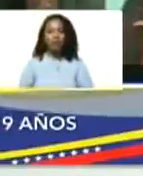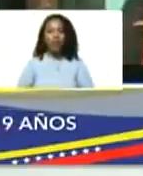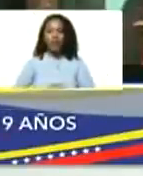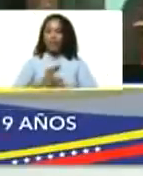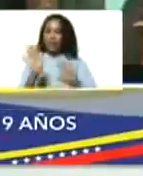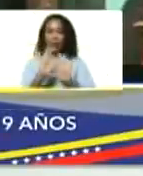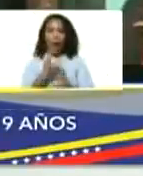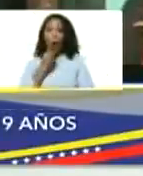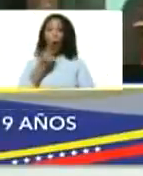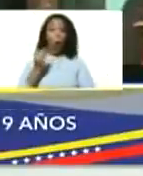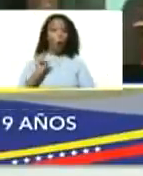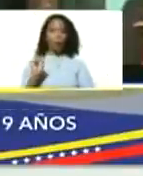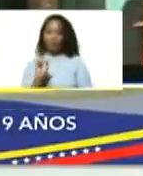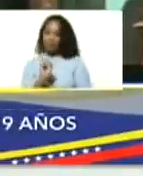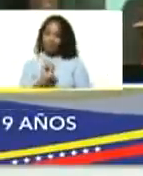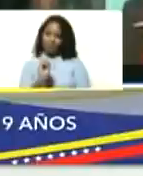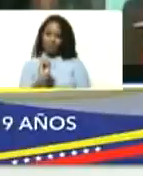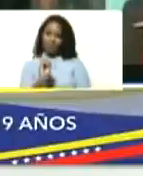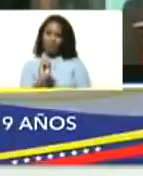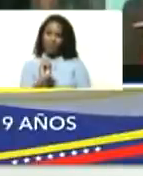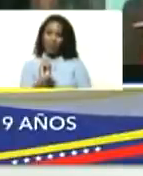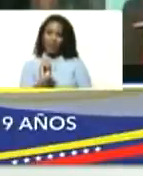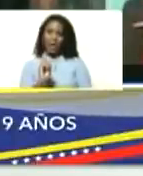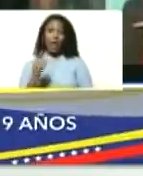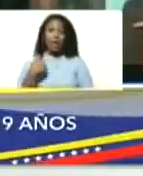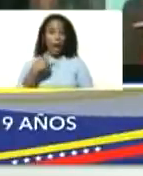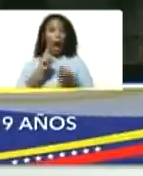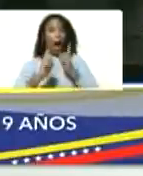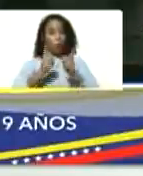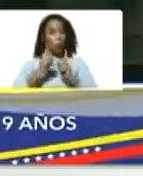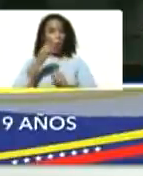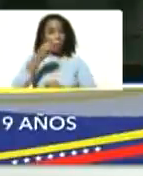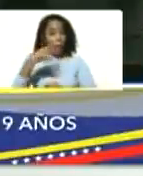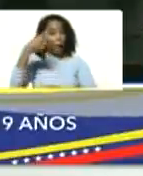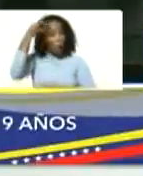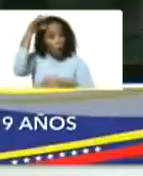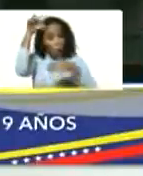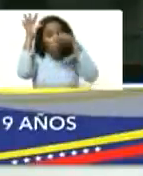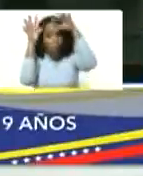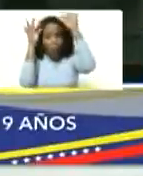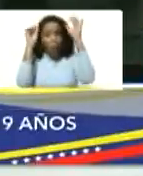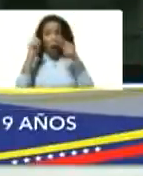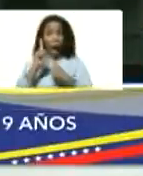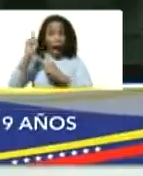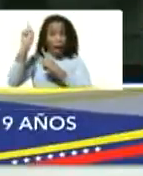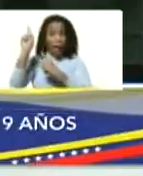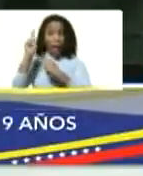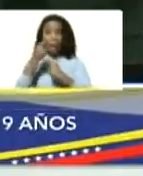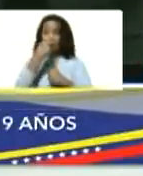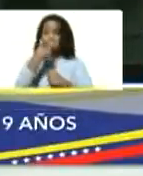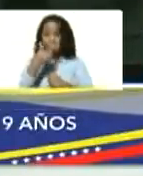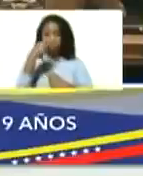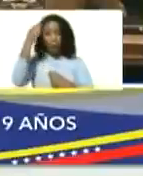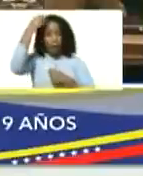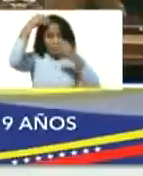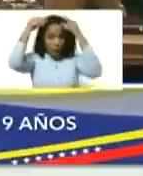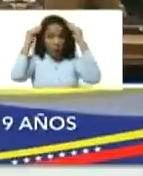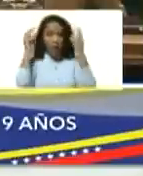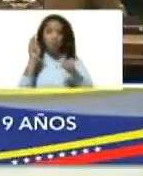muchacho ya me han salido algunas caritas mira y tenía el pelo negrito los bigotes negritos